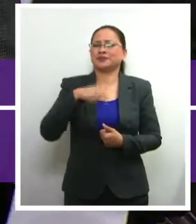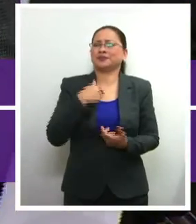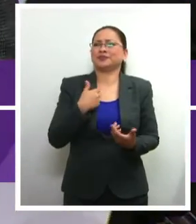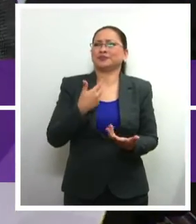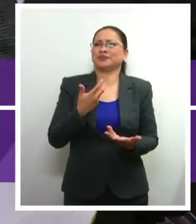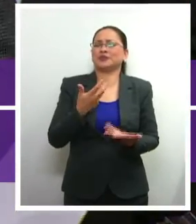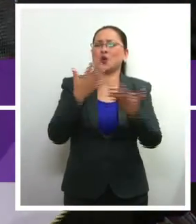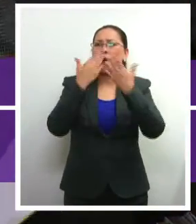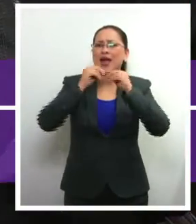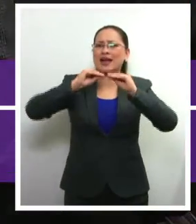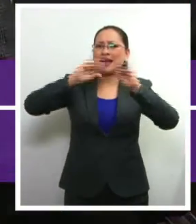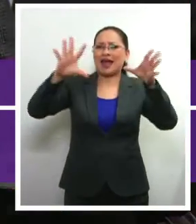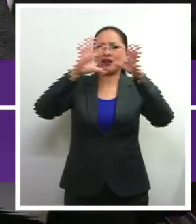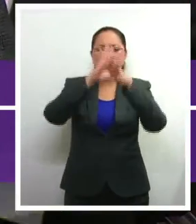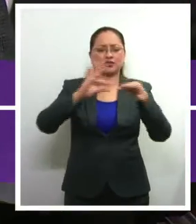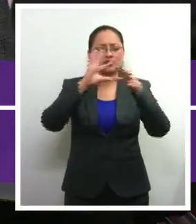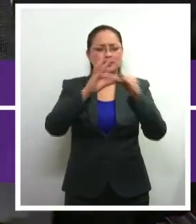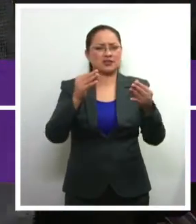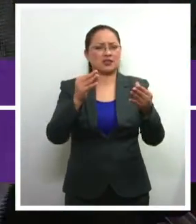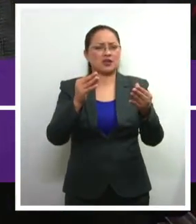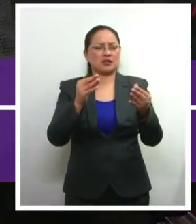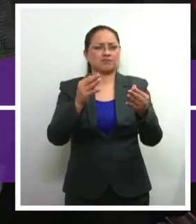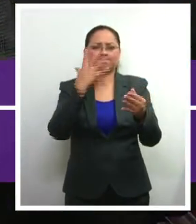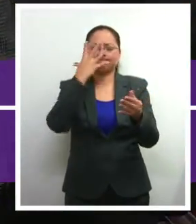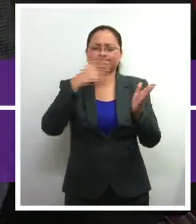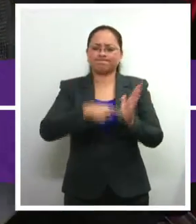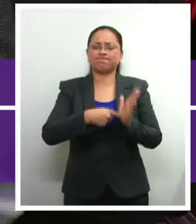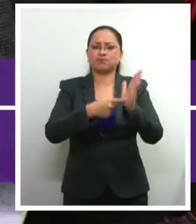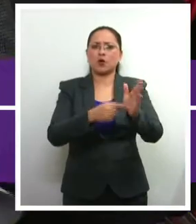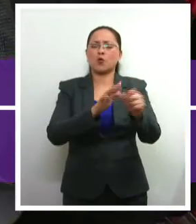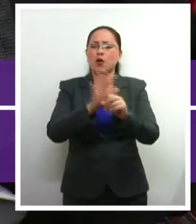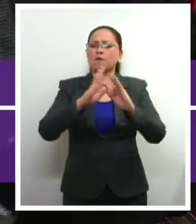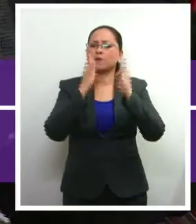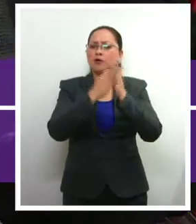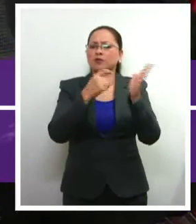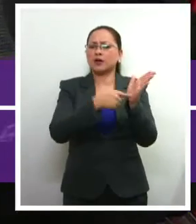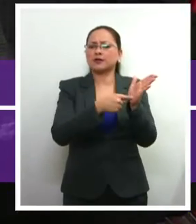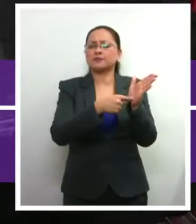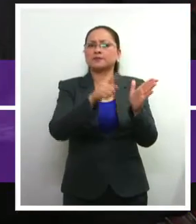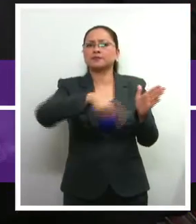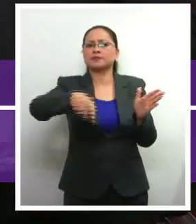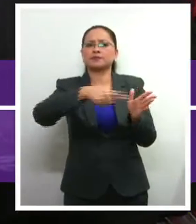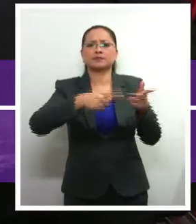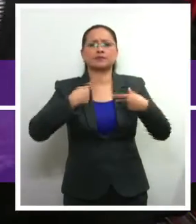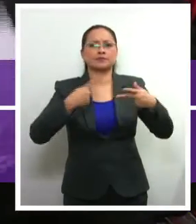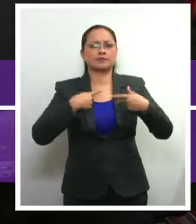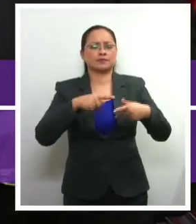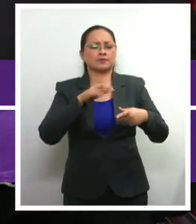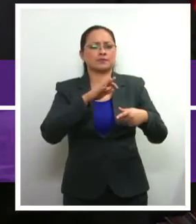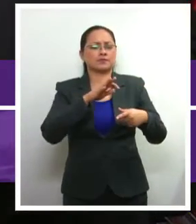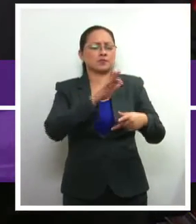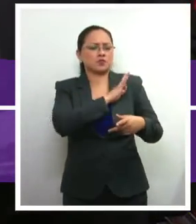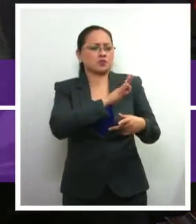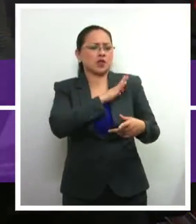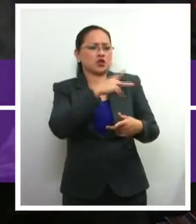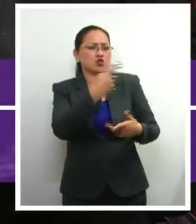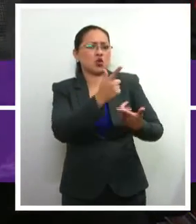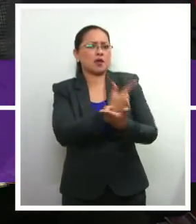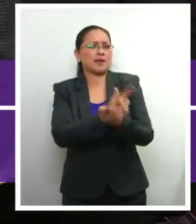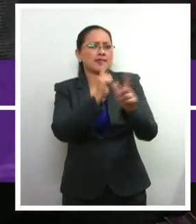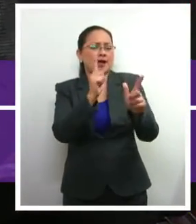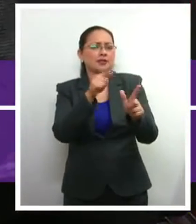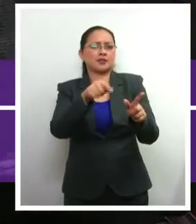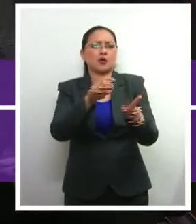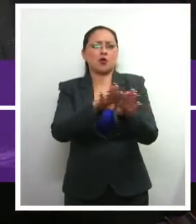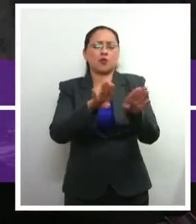con certeza y apropiadamente la forma en cómo el pueblo canaliza su poder soberano, ni tampoco